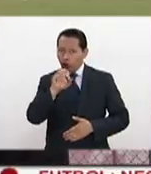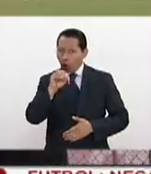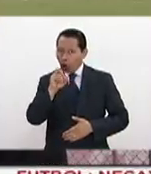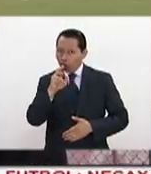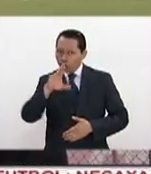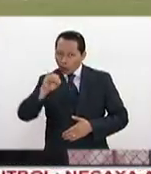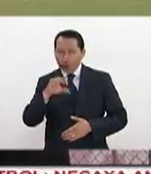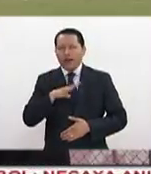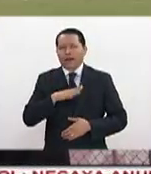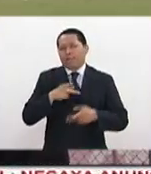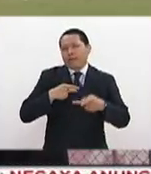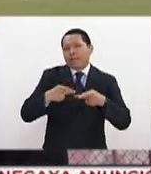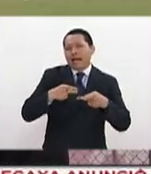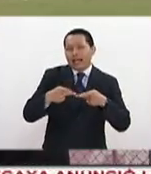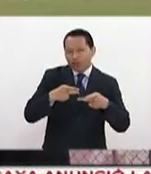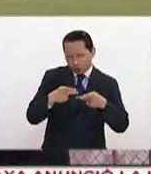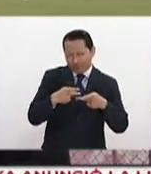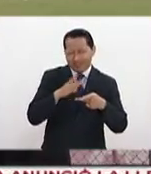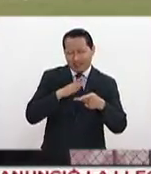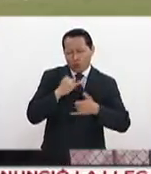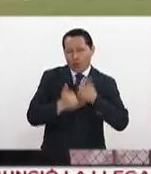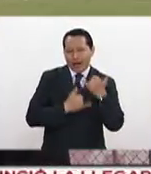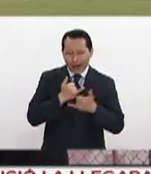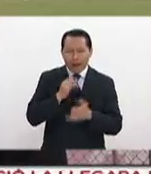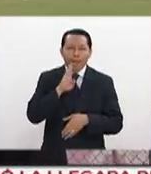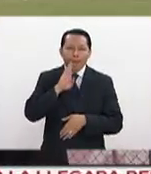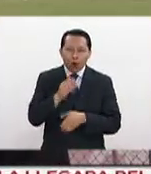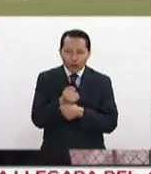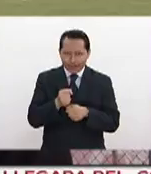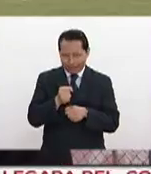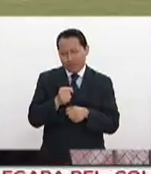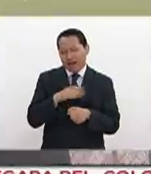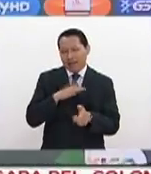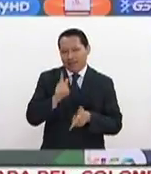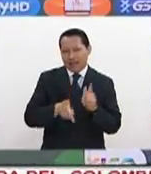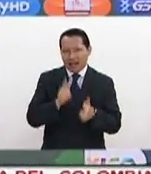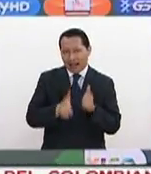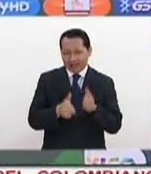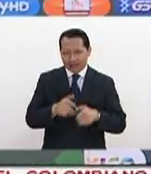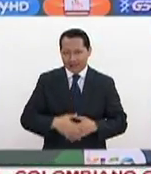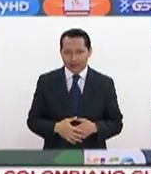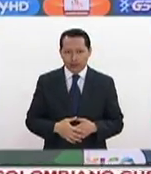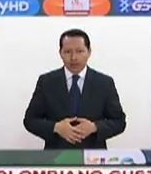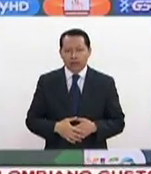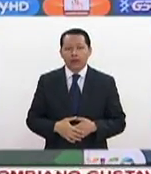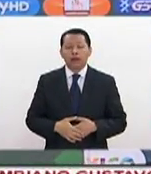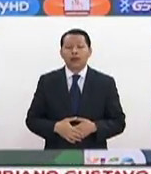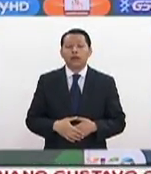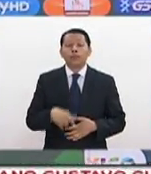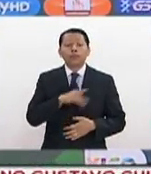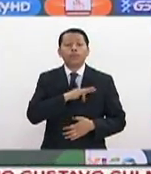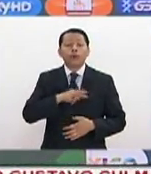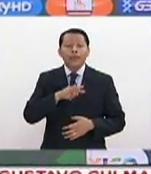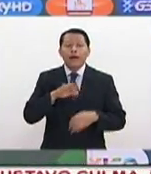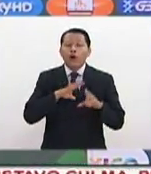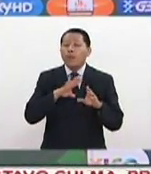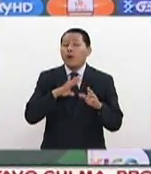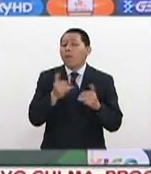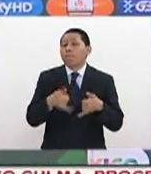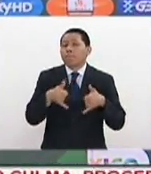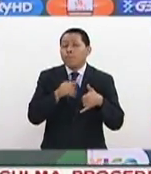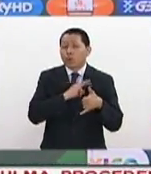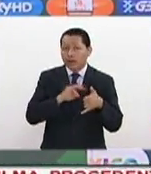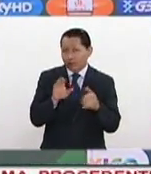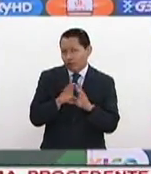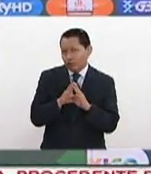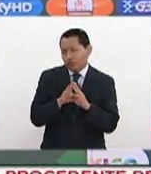para el juego de preparación ante Bosnia el próximo miércoles en San Antonio, Texas. Que puede ir a un torneo